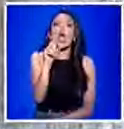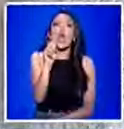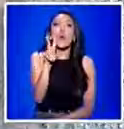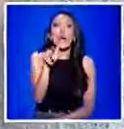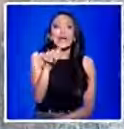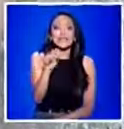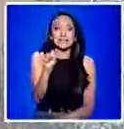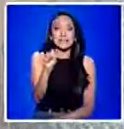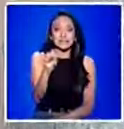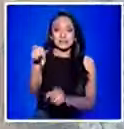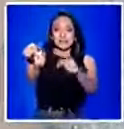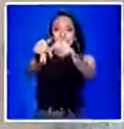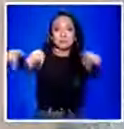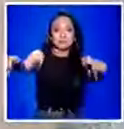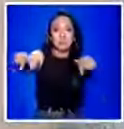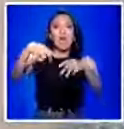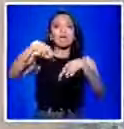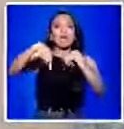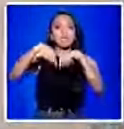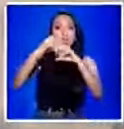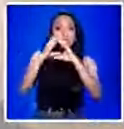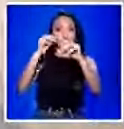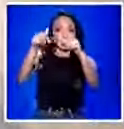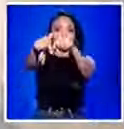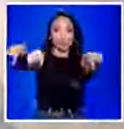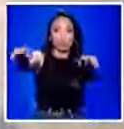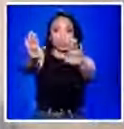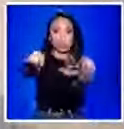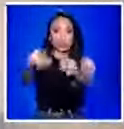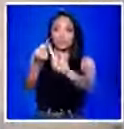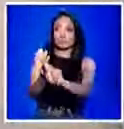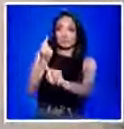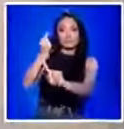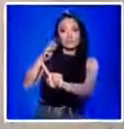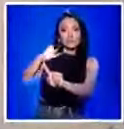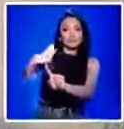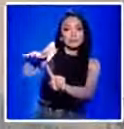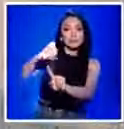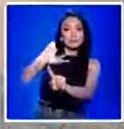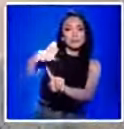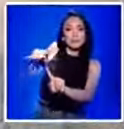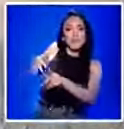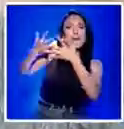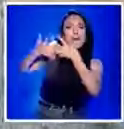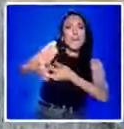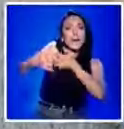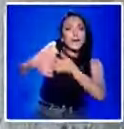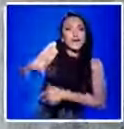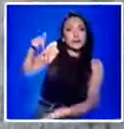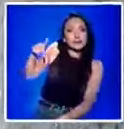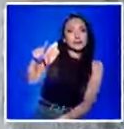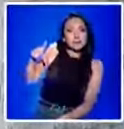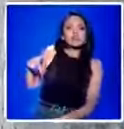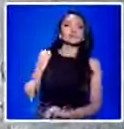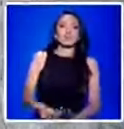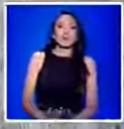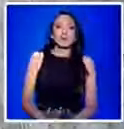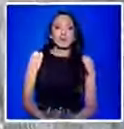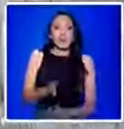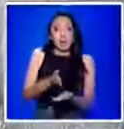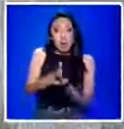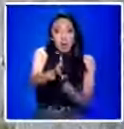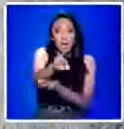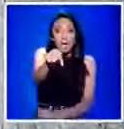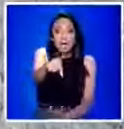en donde está el transporte público, con todo el sector de las fábricas. Y se ha